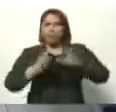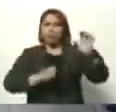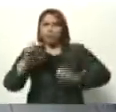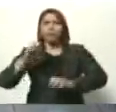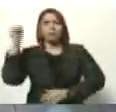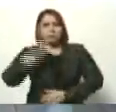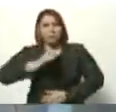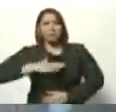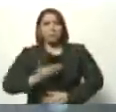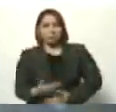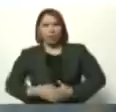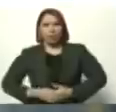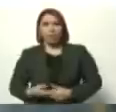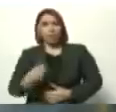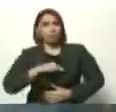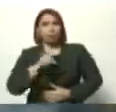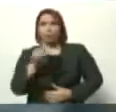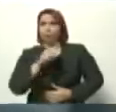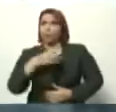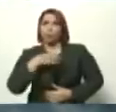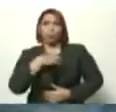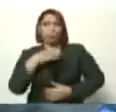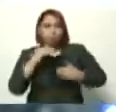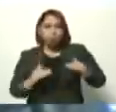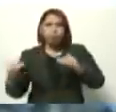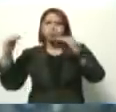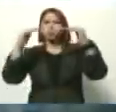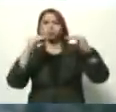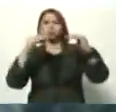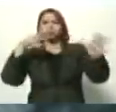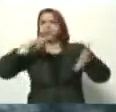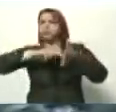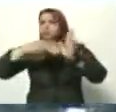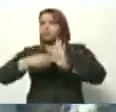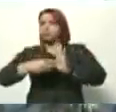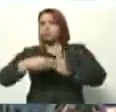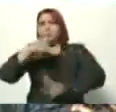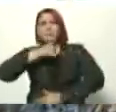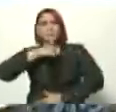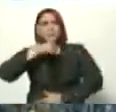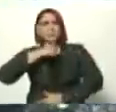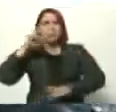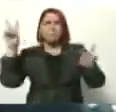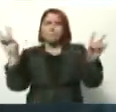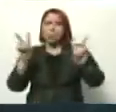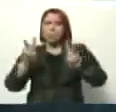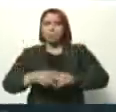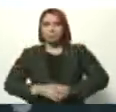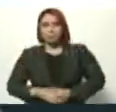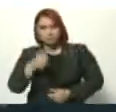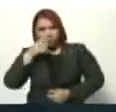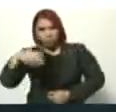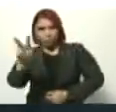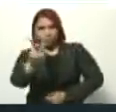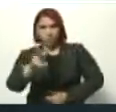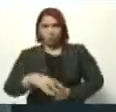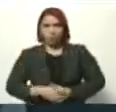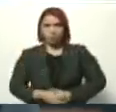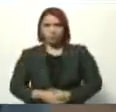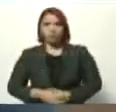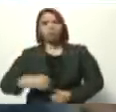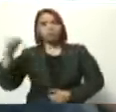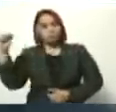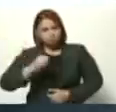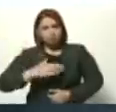podemos estar sino a la altura de lo que ha sido la resistencia victoriosa del pueblo venezolano. Sí